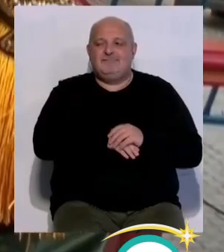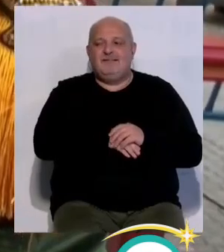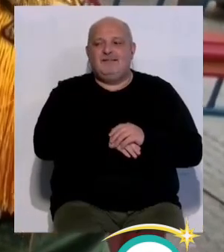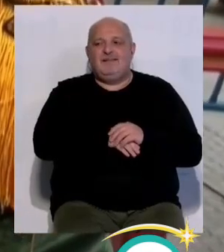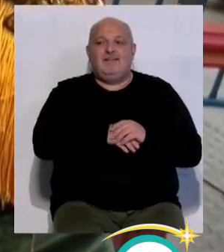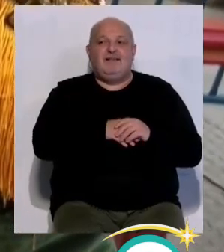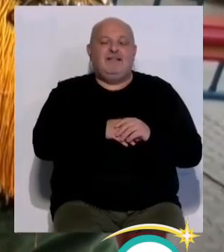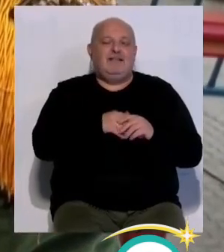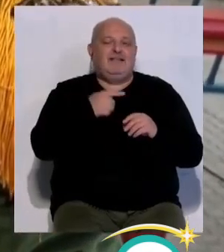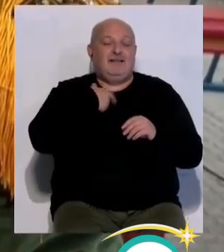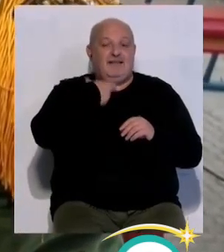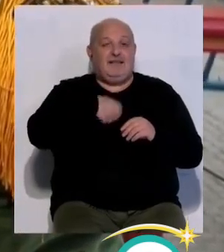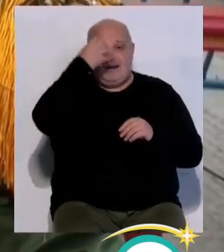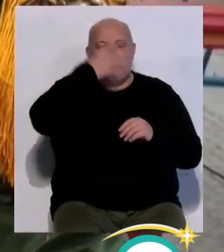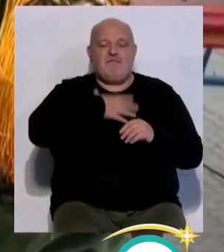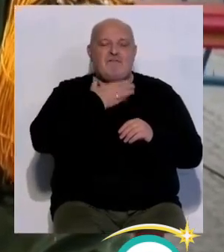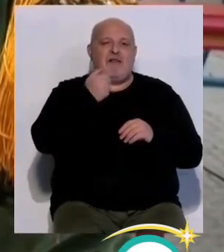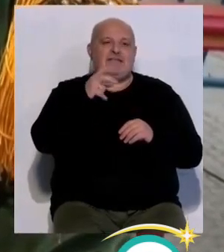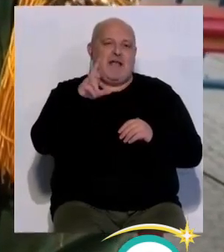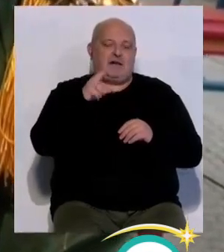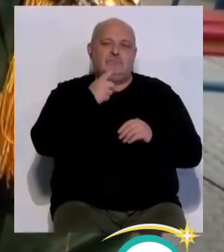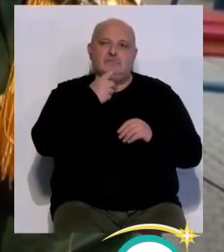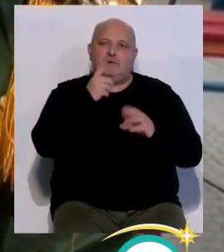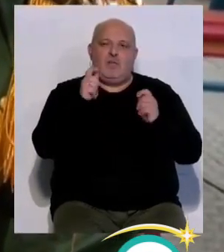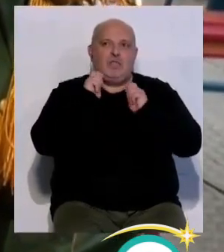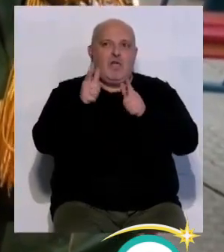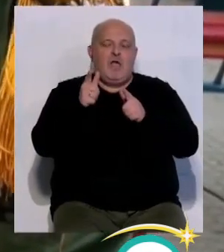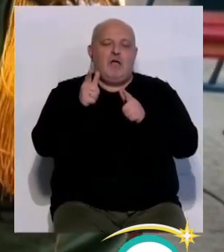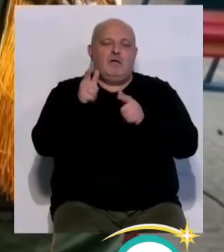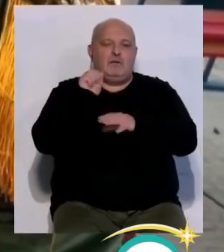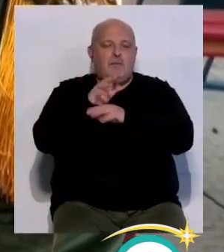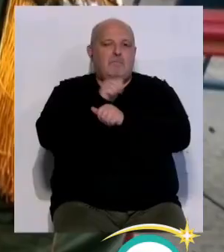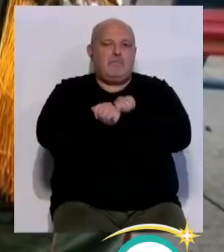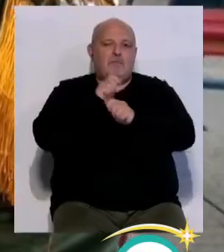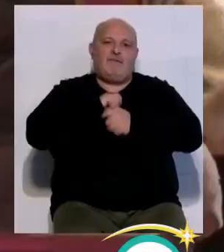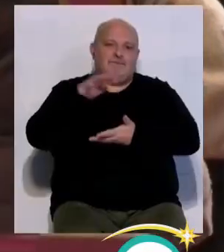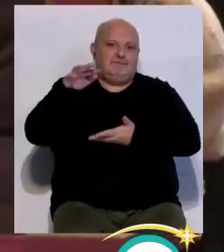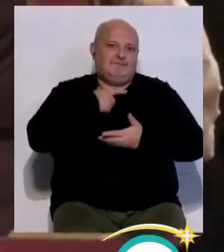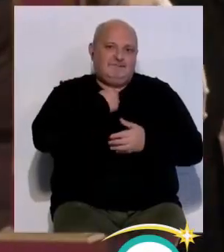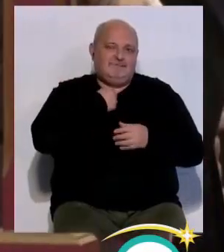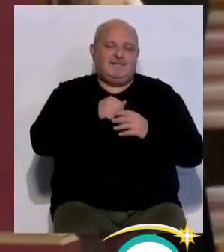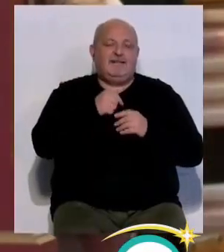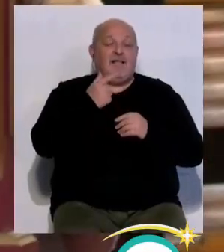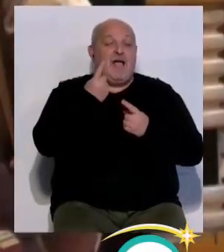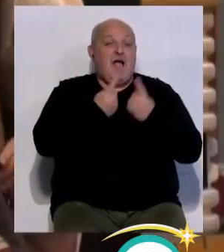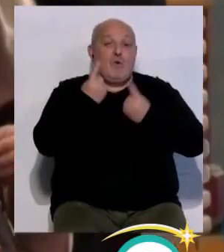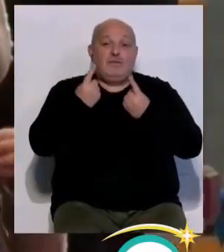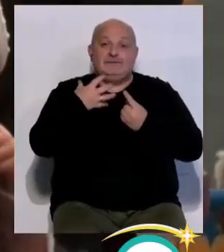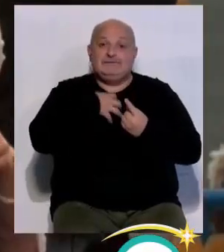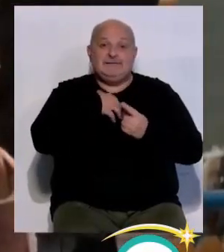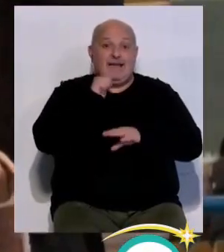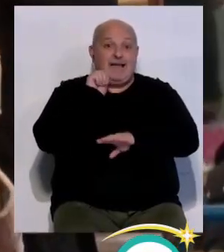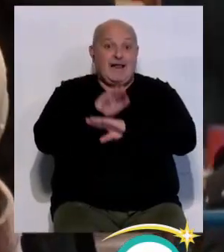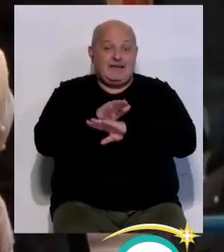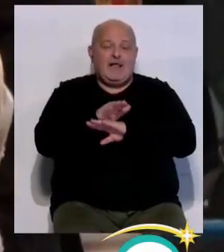y que mi rey es Baltasar, que les llegue muy bien y que espero que me lo traigan. Para los que aún no han podido entregar